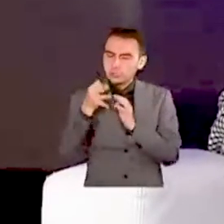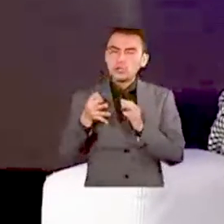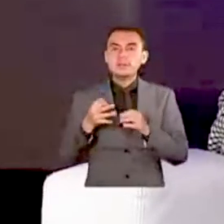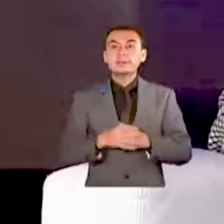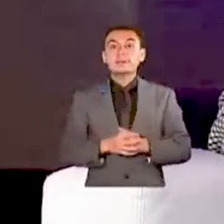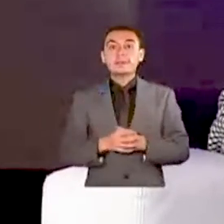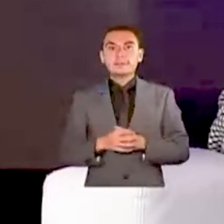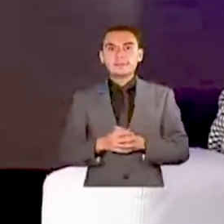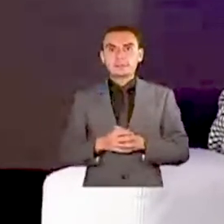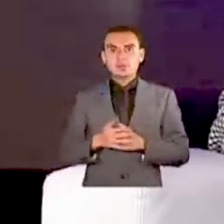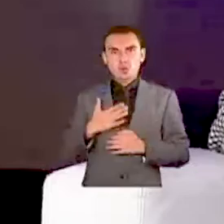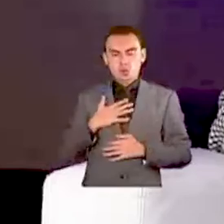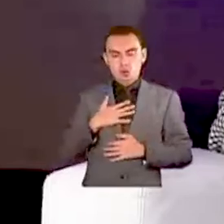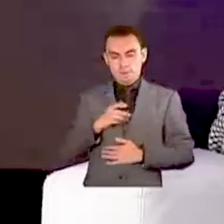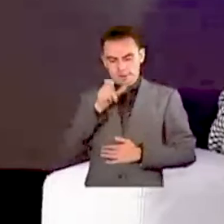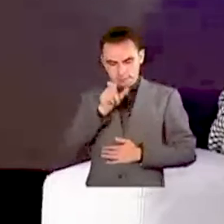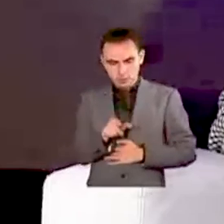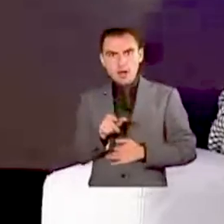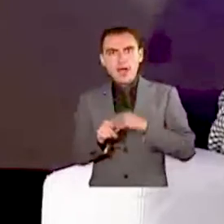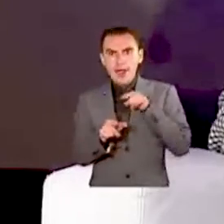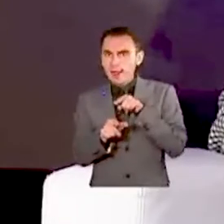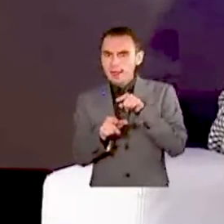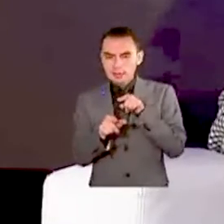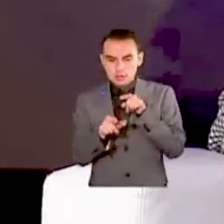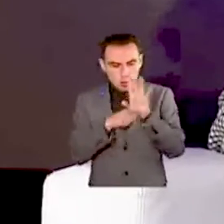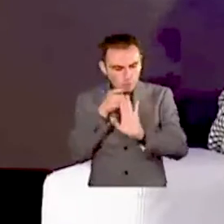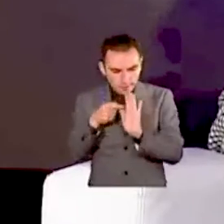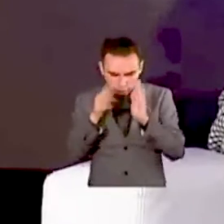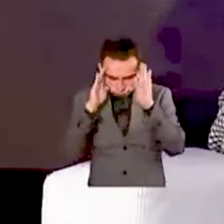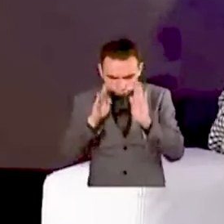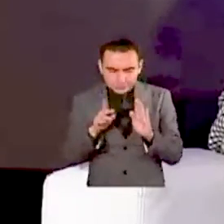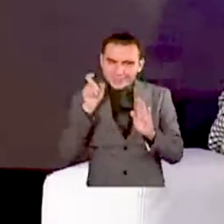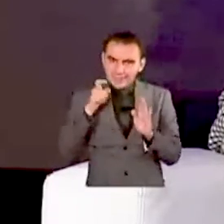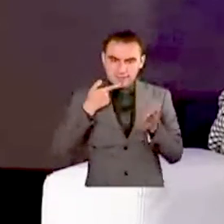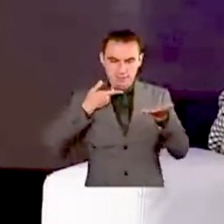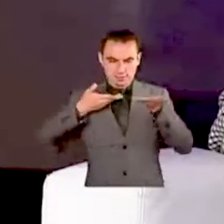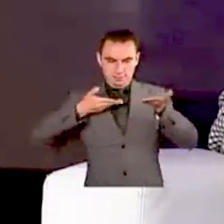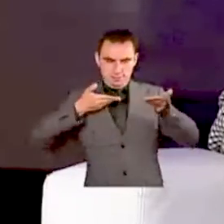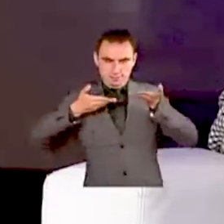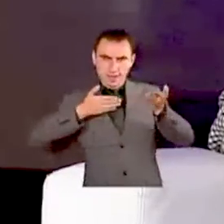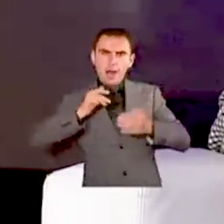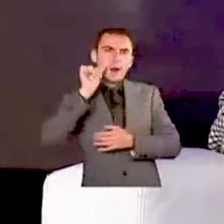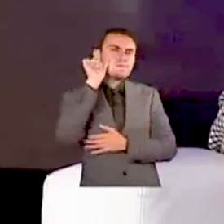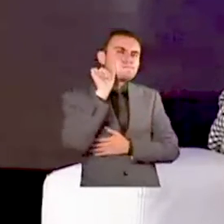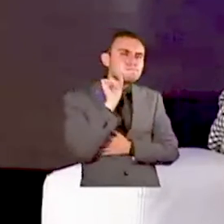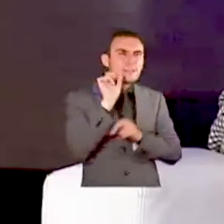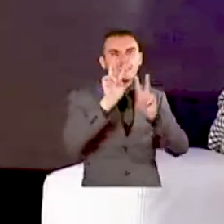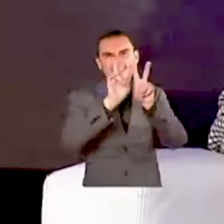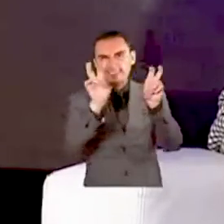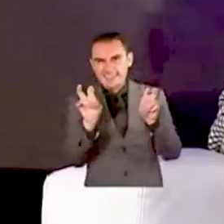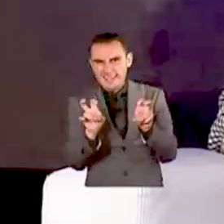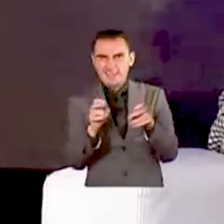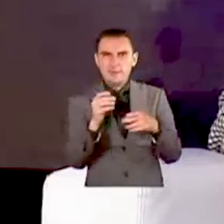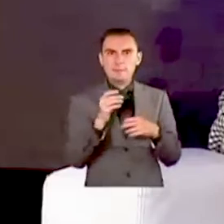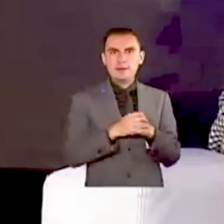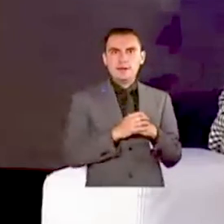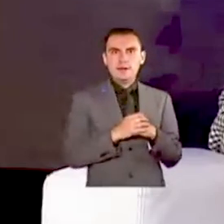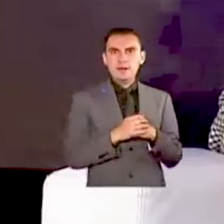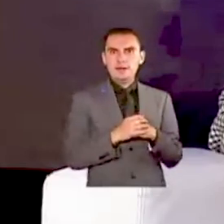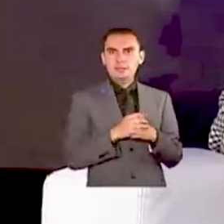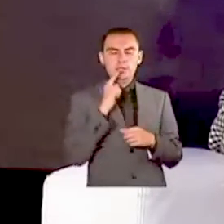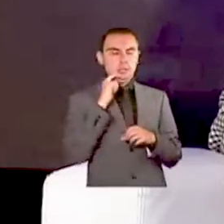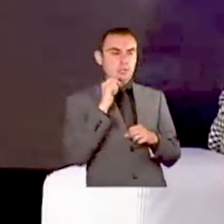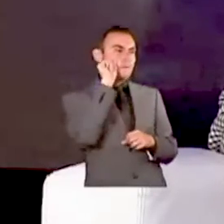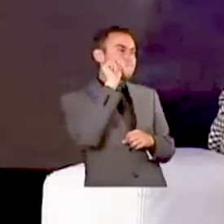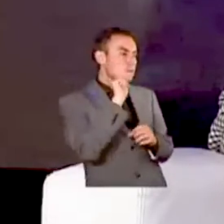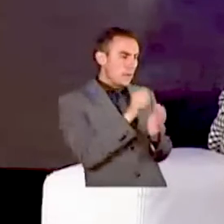desde que se concibe un ser humano, porque ahí tiene que estar atendida la madre gestante en temas de salud hasta que fallece,